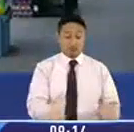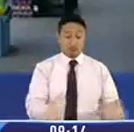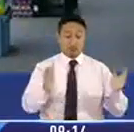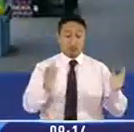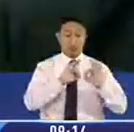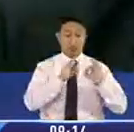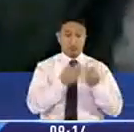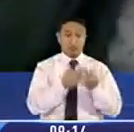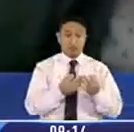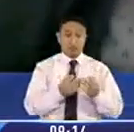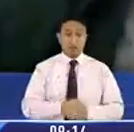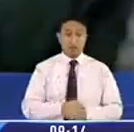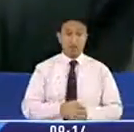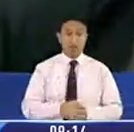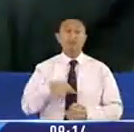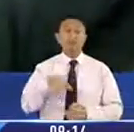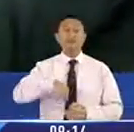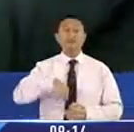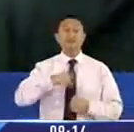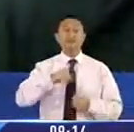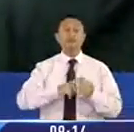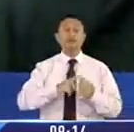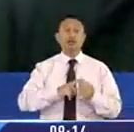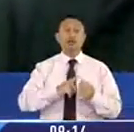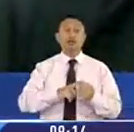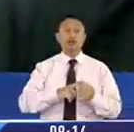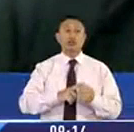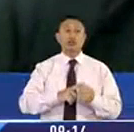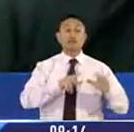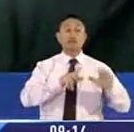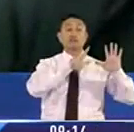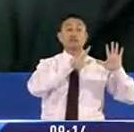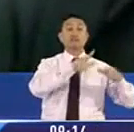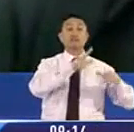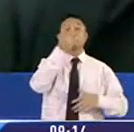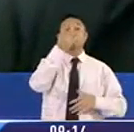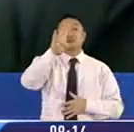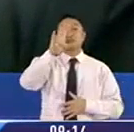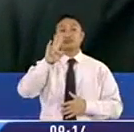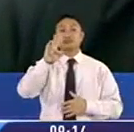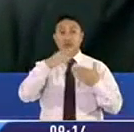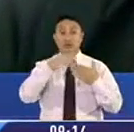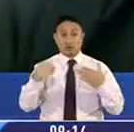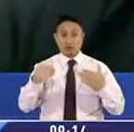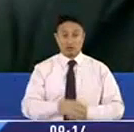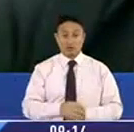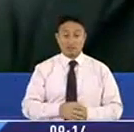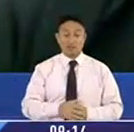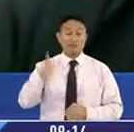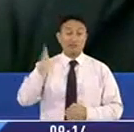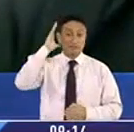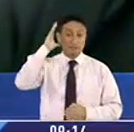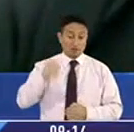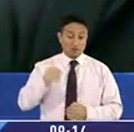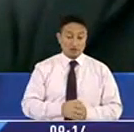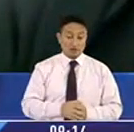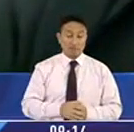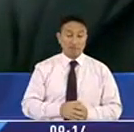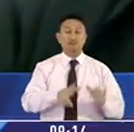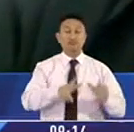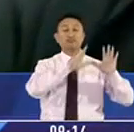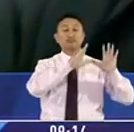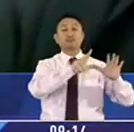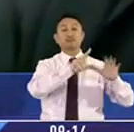diálogo. Aquí en Quito está en 817. En Cuenca está